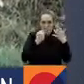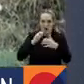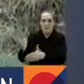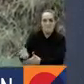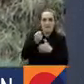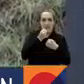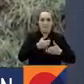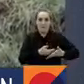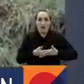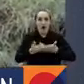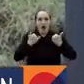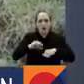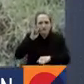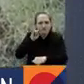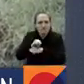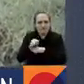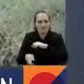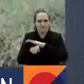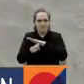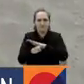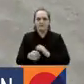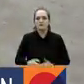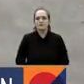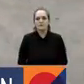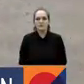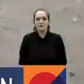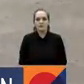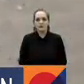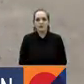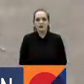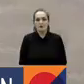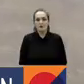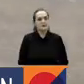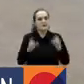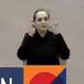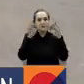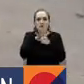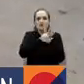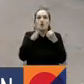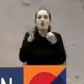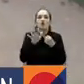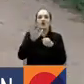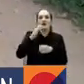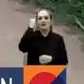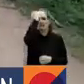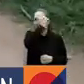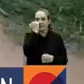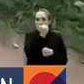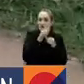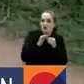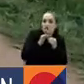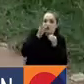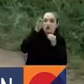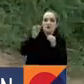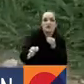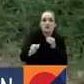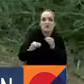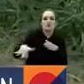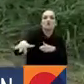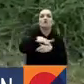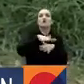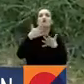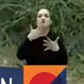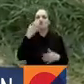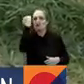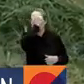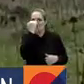autoridades policiales siguen la investigación. El trágico hecho ocurrió en la vereda Chacua del municipio de Soacha, Cundinamarca, donde